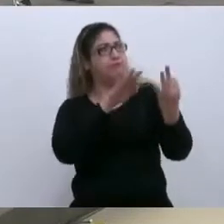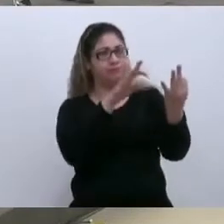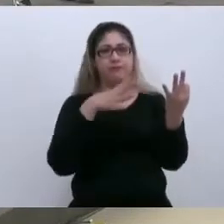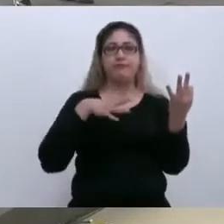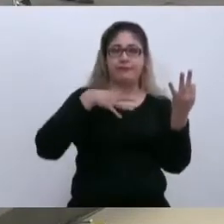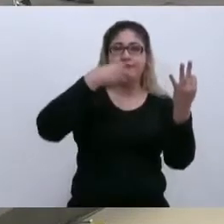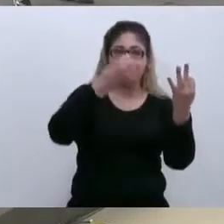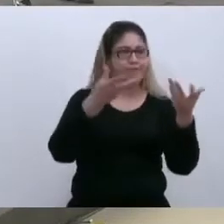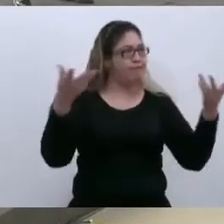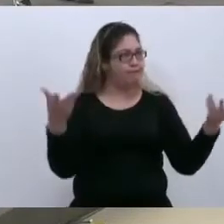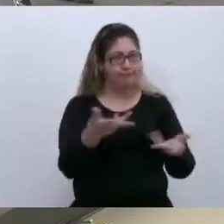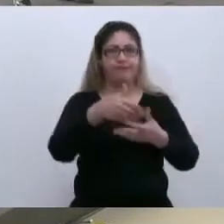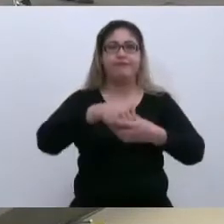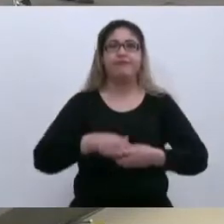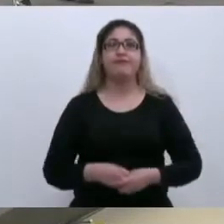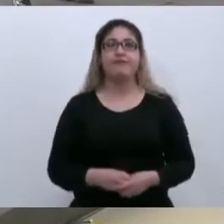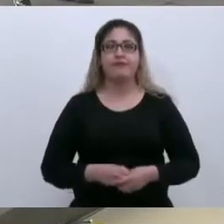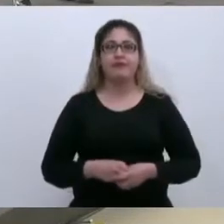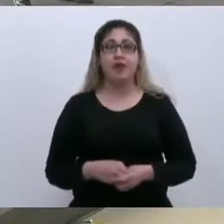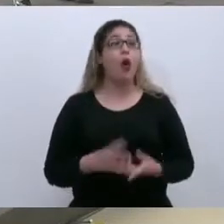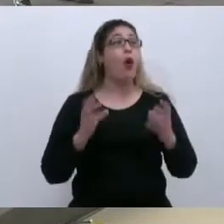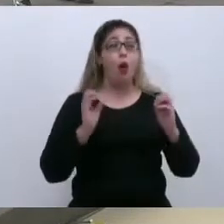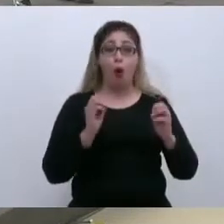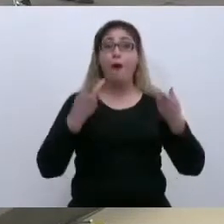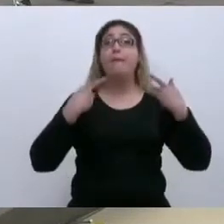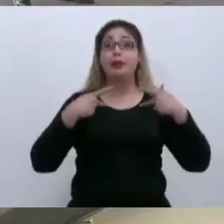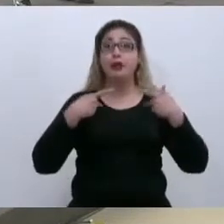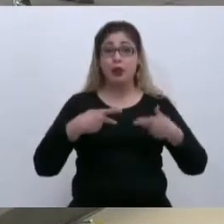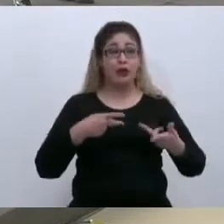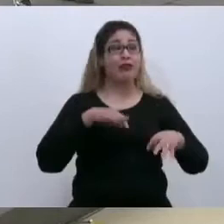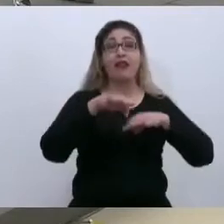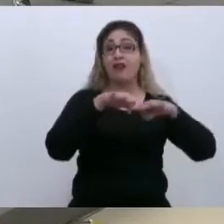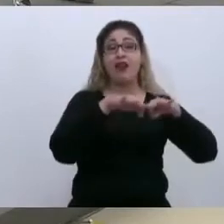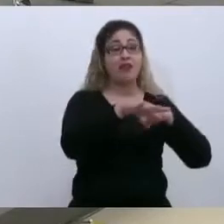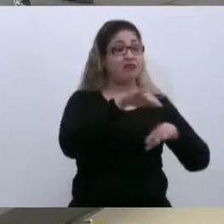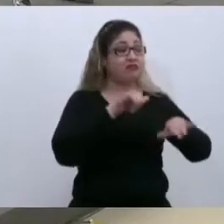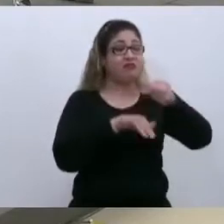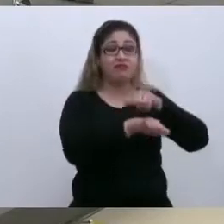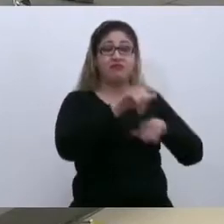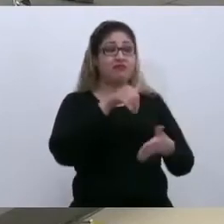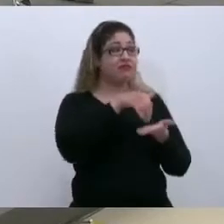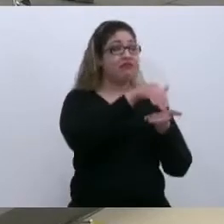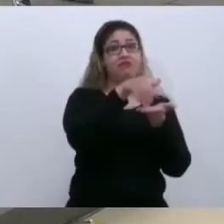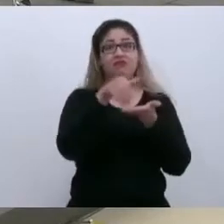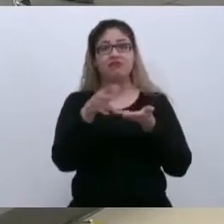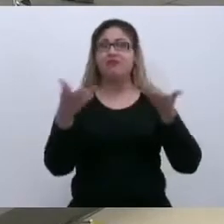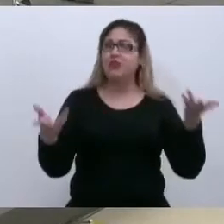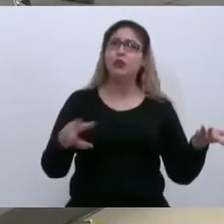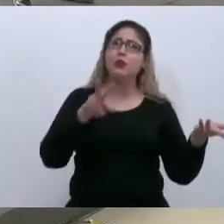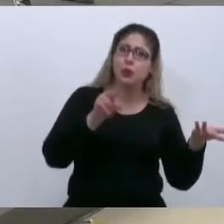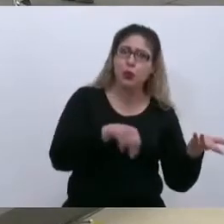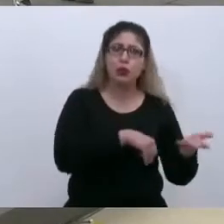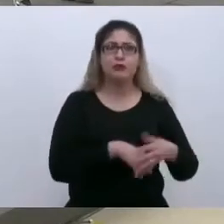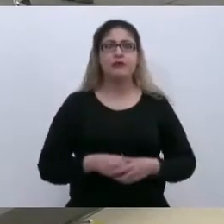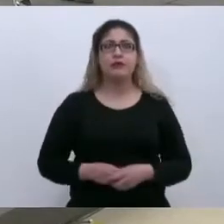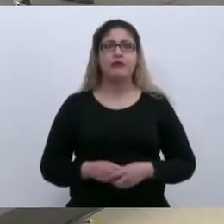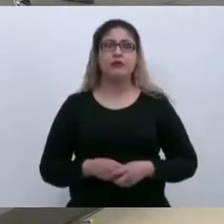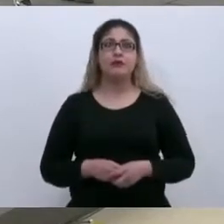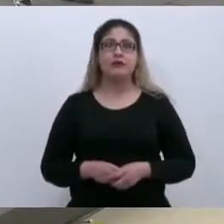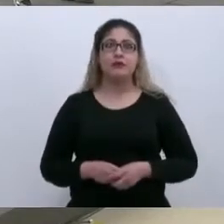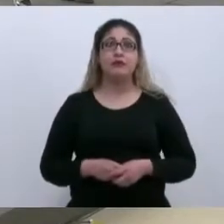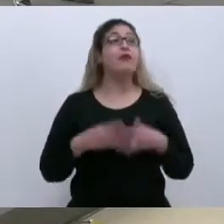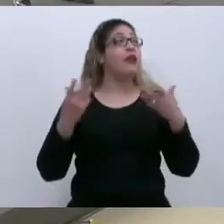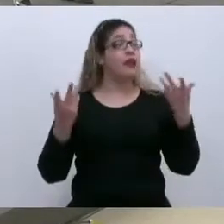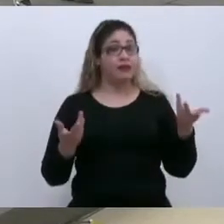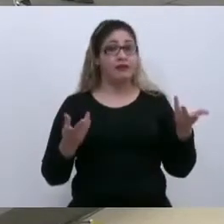nos ha dado para conservar el mando especial de La Laguna, y eso nos ha permitido tener una muy